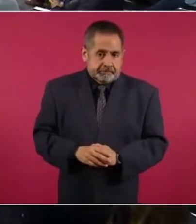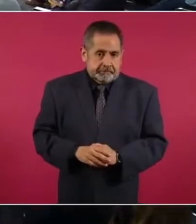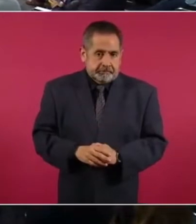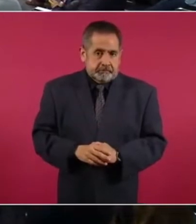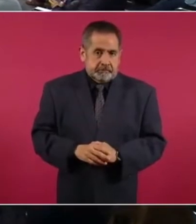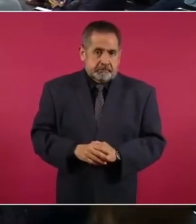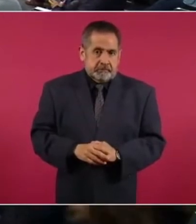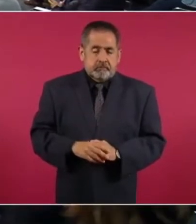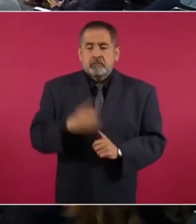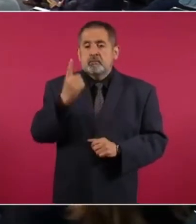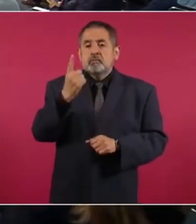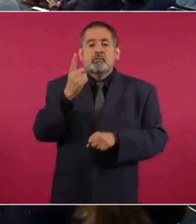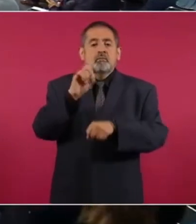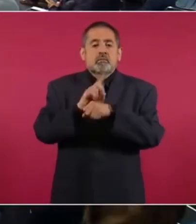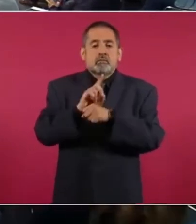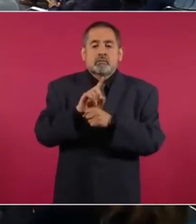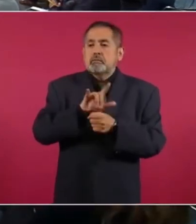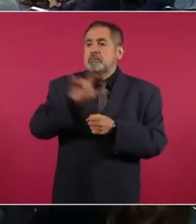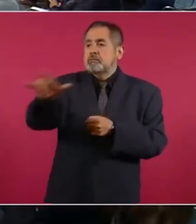de diario.